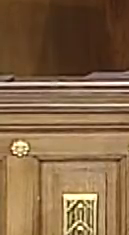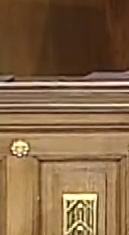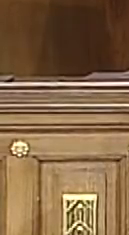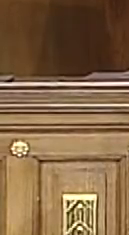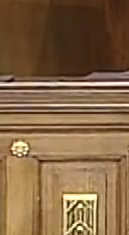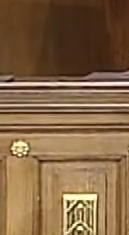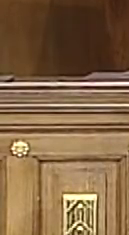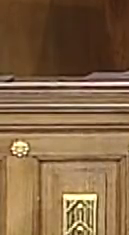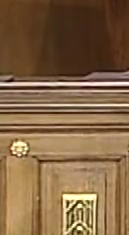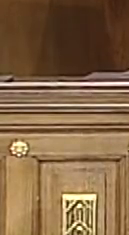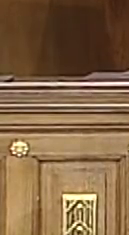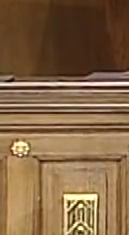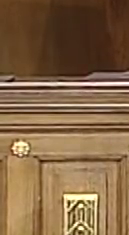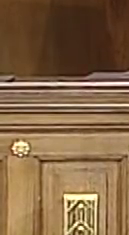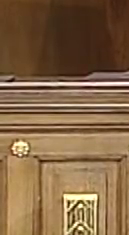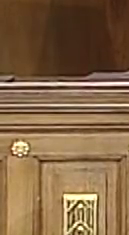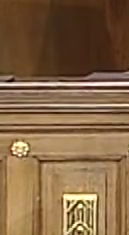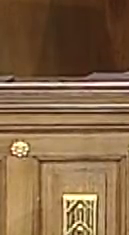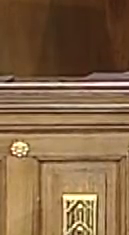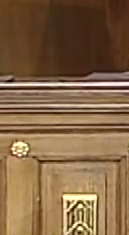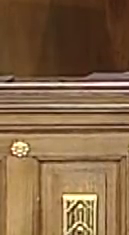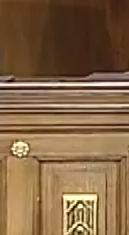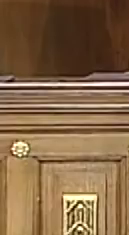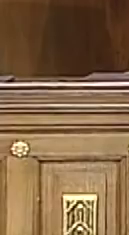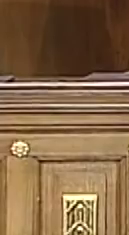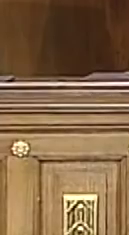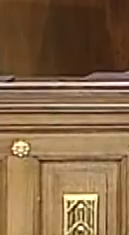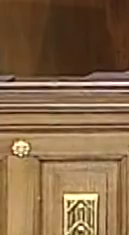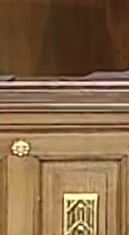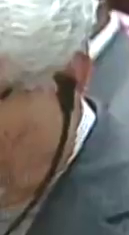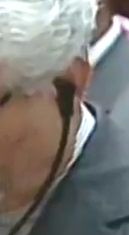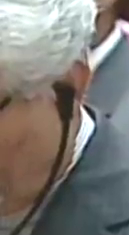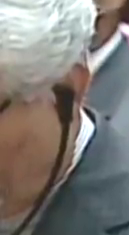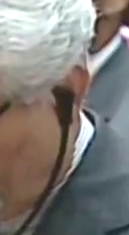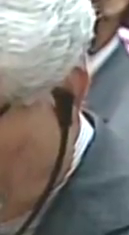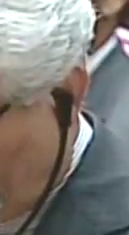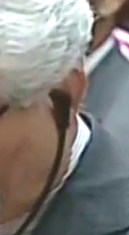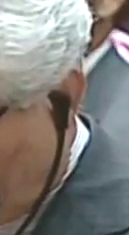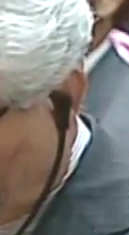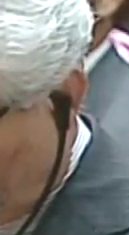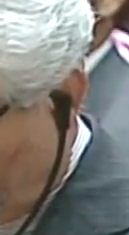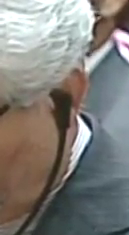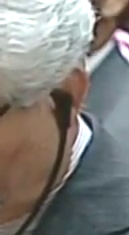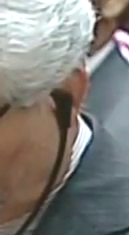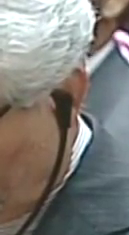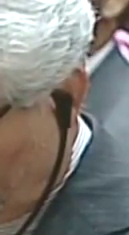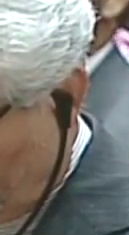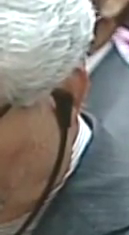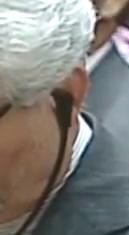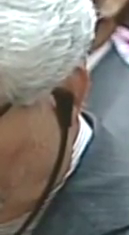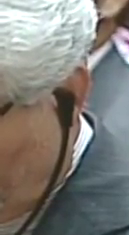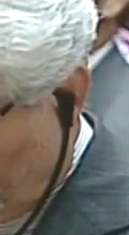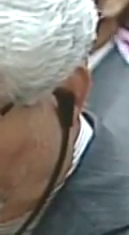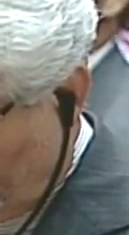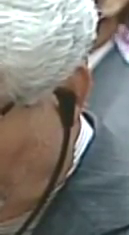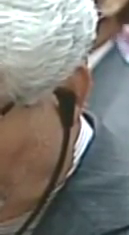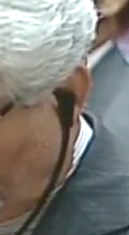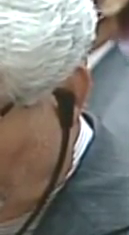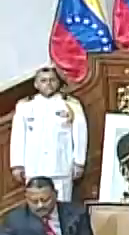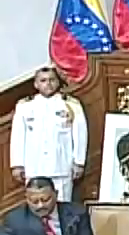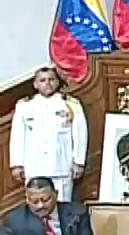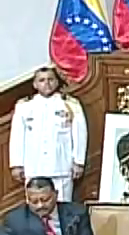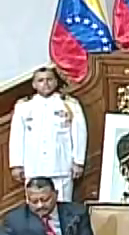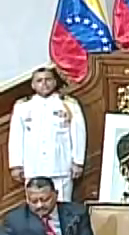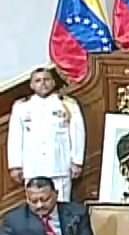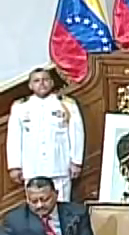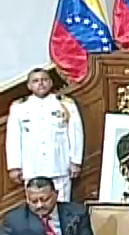regalaron la última vez que fui. Pronto espero estar en Rusia, dándole la mano a nuestro hermano presidente